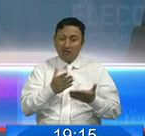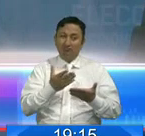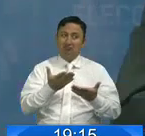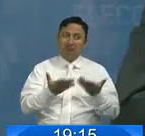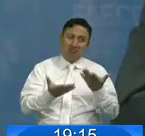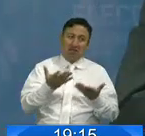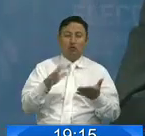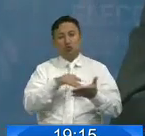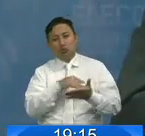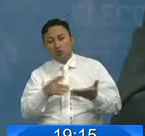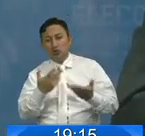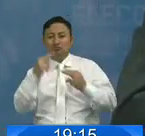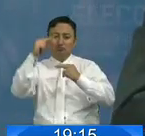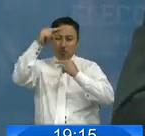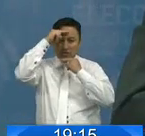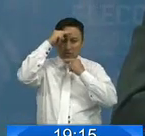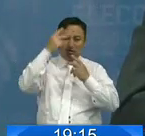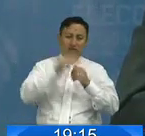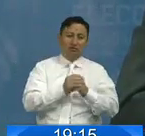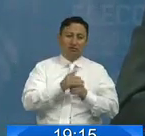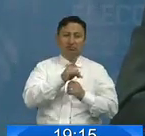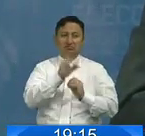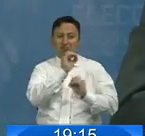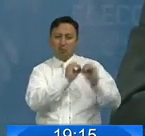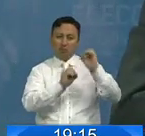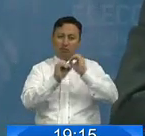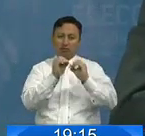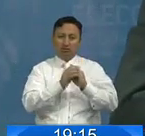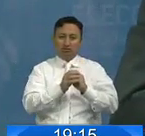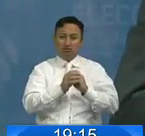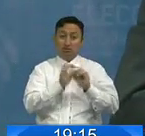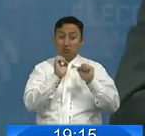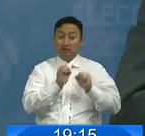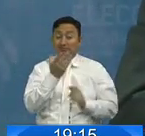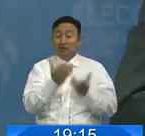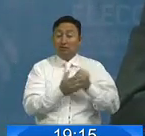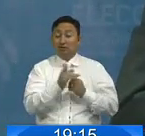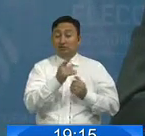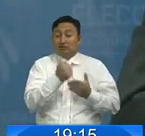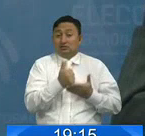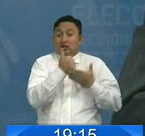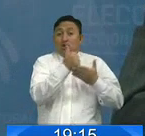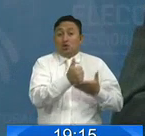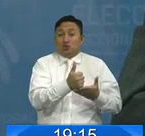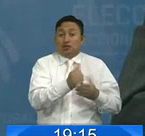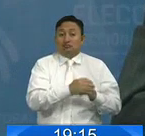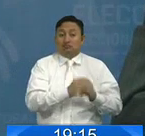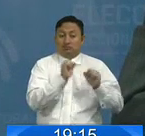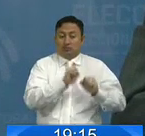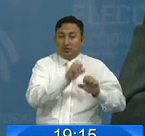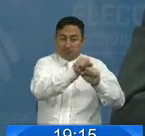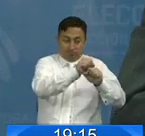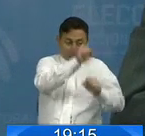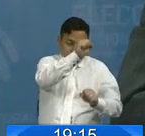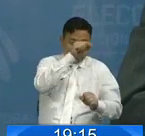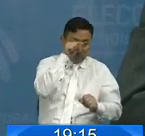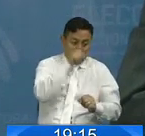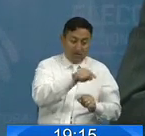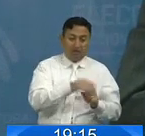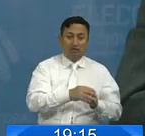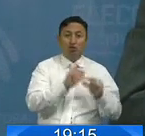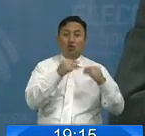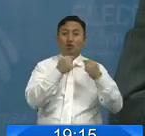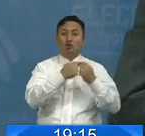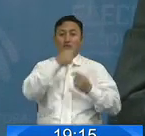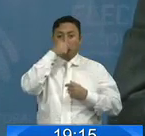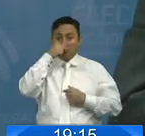indicios, existen noticias, existen observaciones de campo que podrían permitir que haya posible